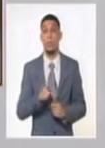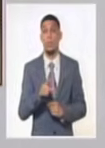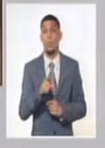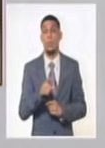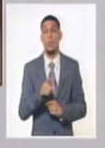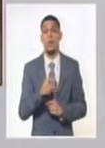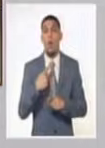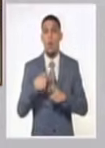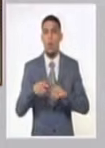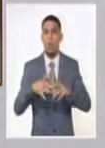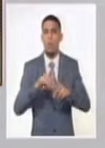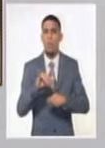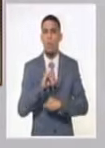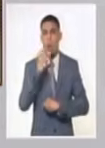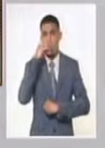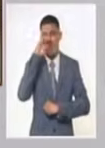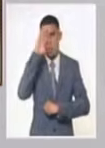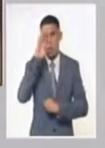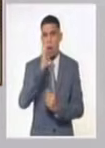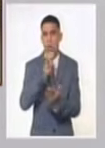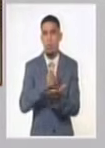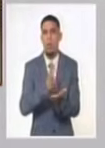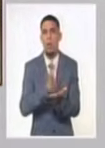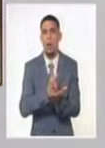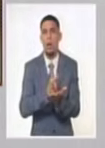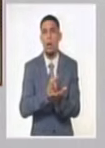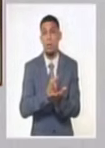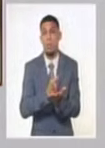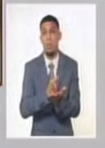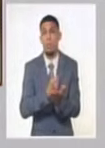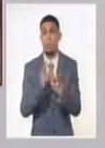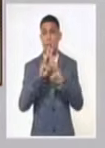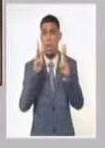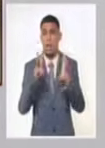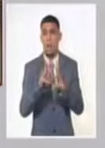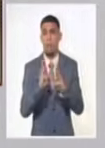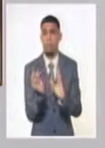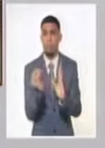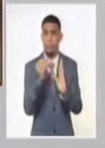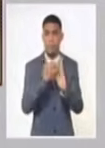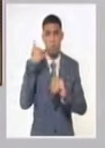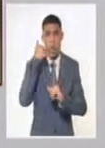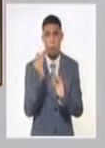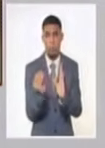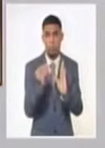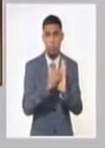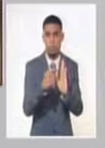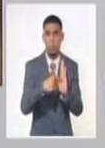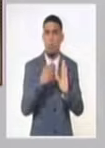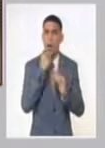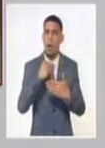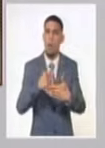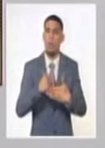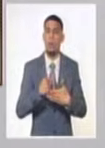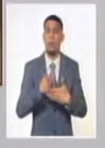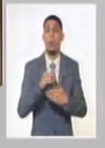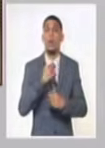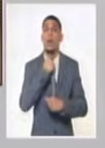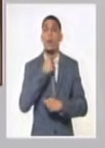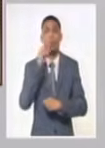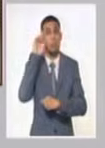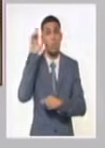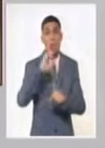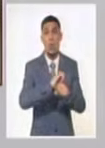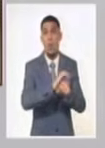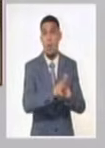realmente no son las mismas oportunidades las que se generan ahora que en otro momento como la COVID u otros momentos que por emergencias, un